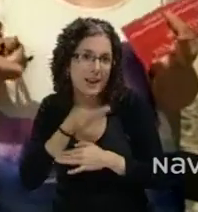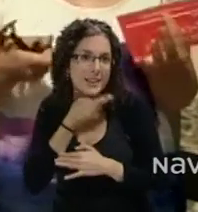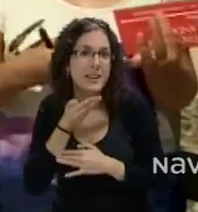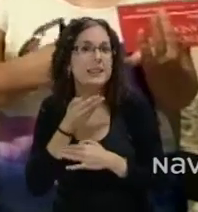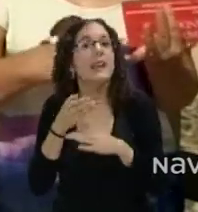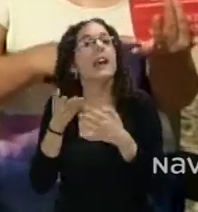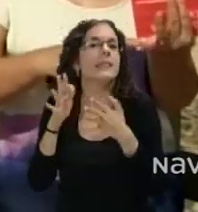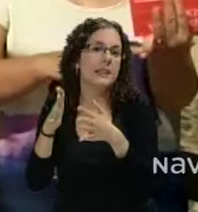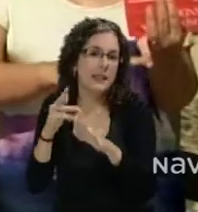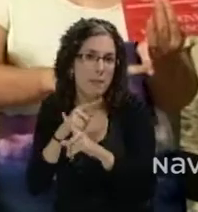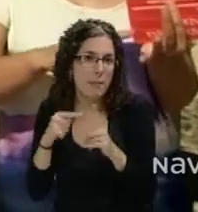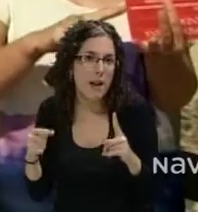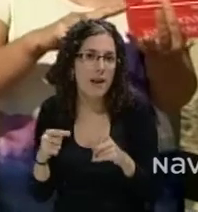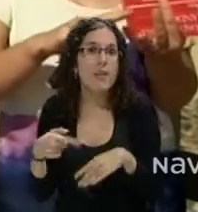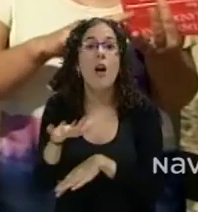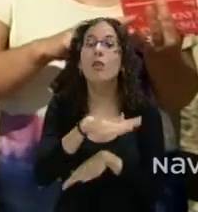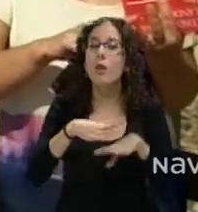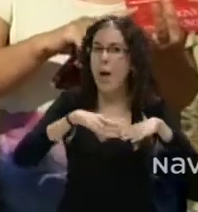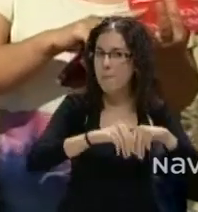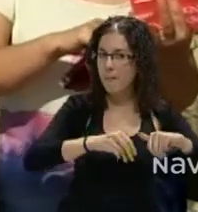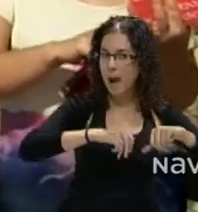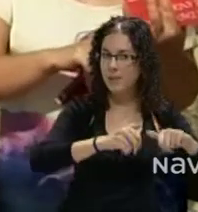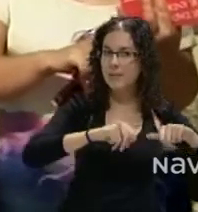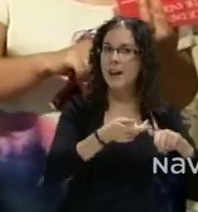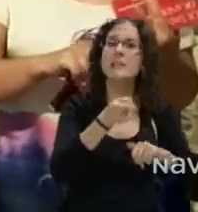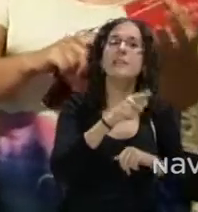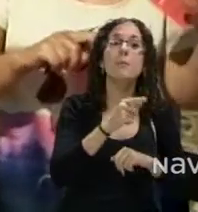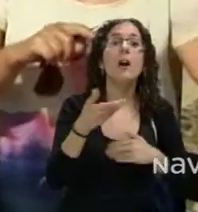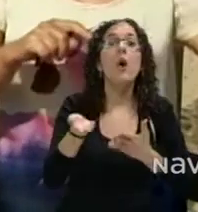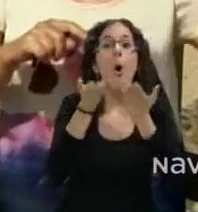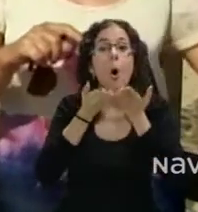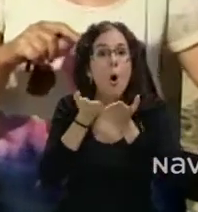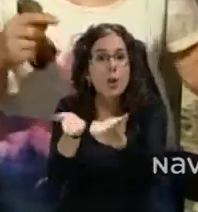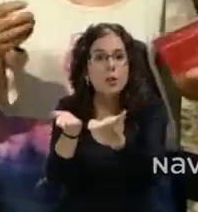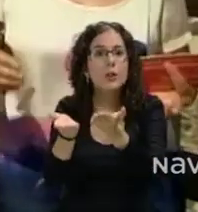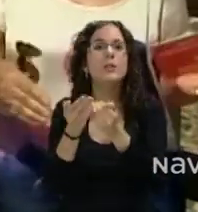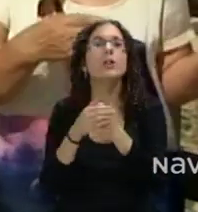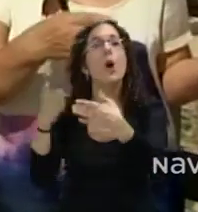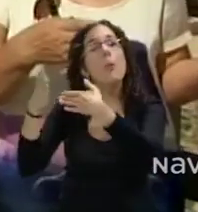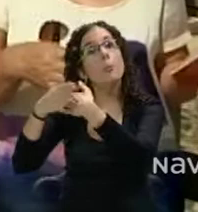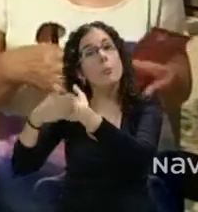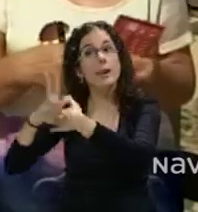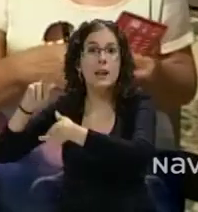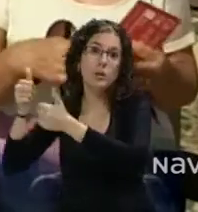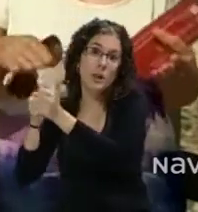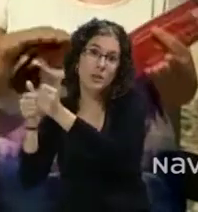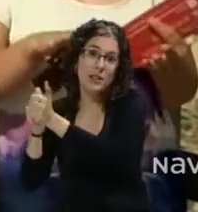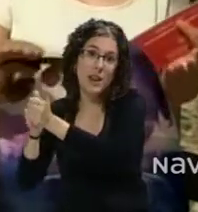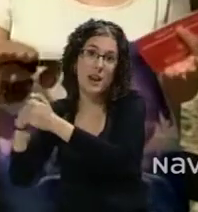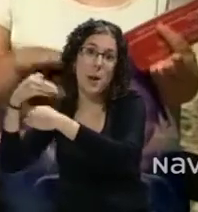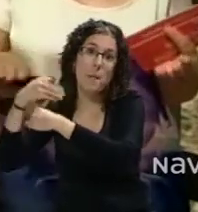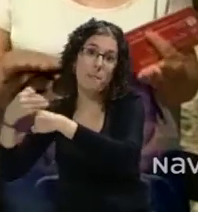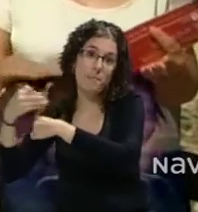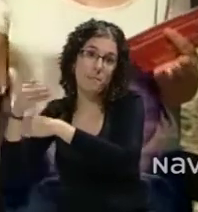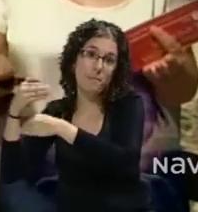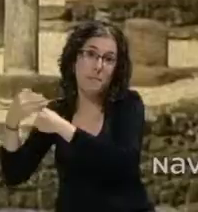tendrían también zona de masajes, el horno, otra puerta auxiliar que era por donde entraba la leña. Estamos hablando